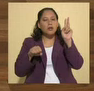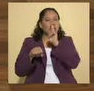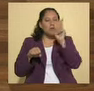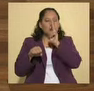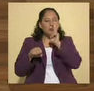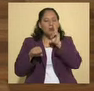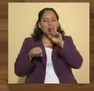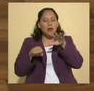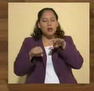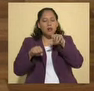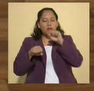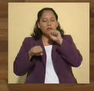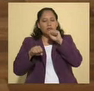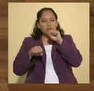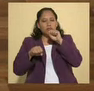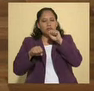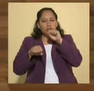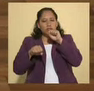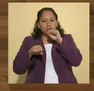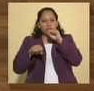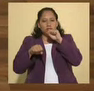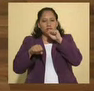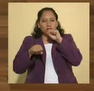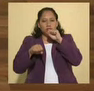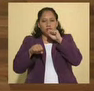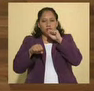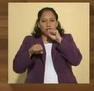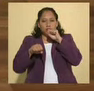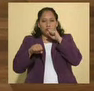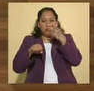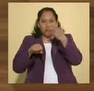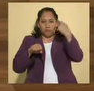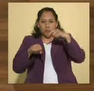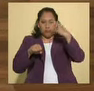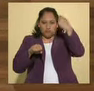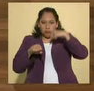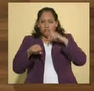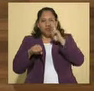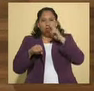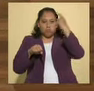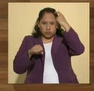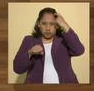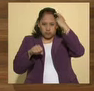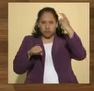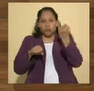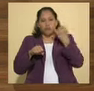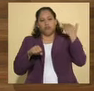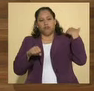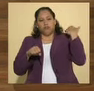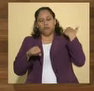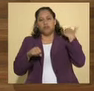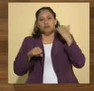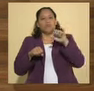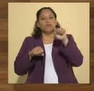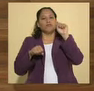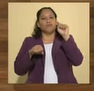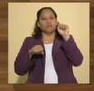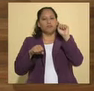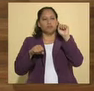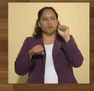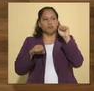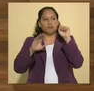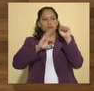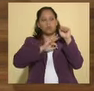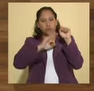Sostén el aire, es bien importante. Eso va a oxigenarte. Corrige tu espalda. Puedes estirar